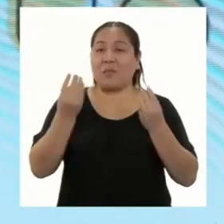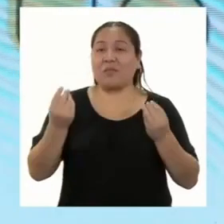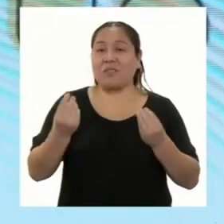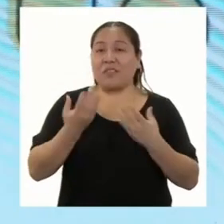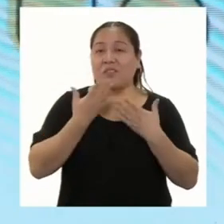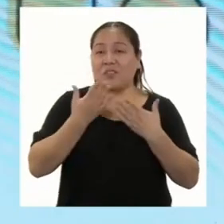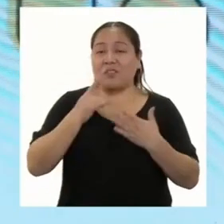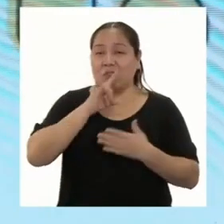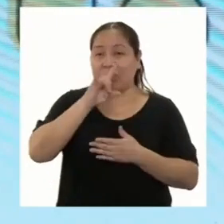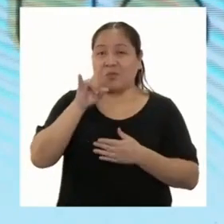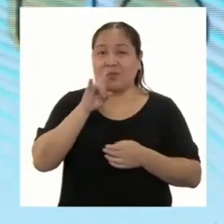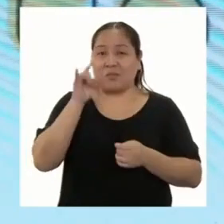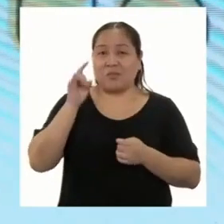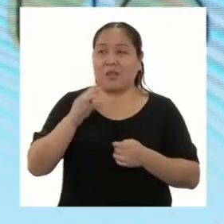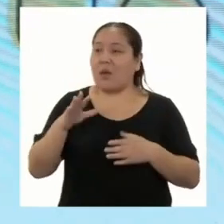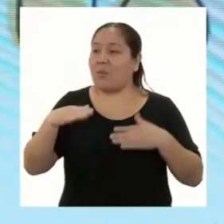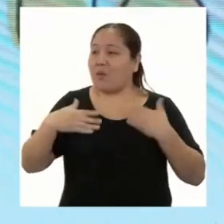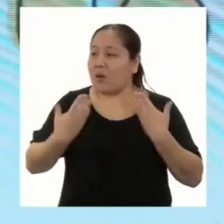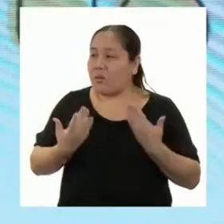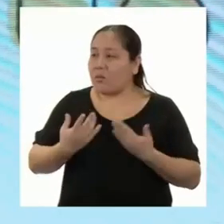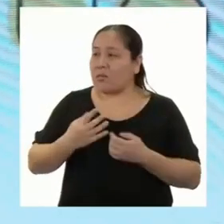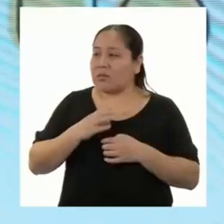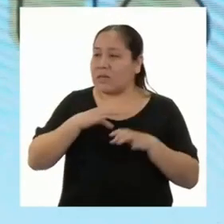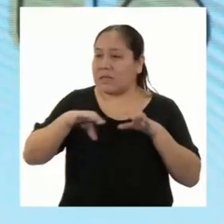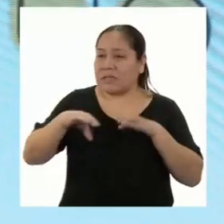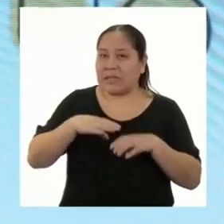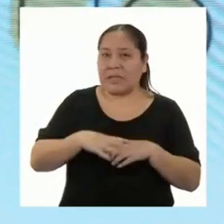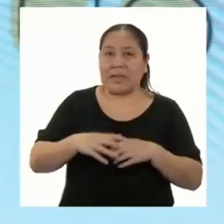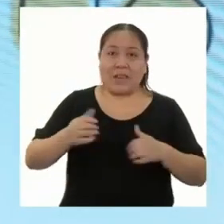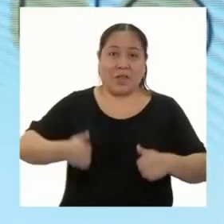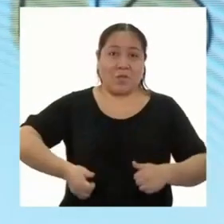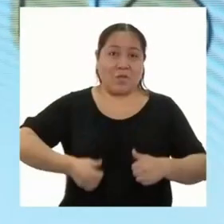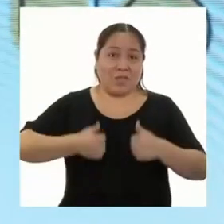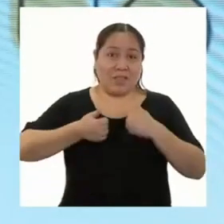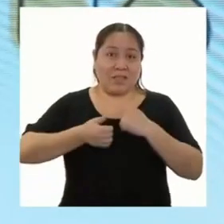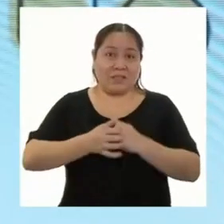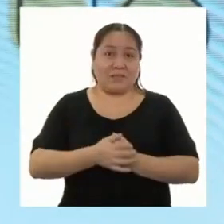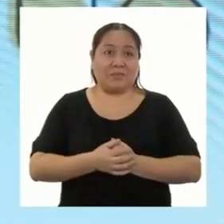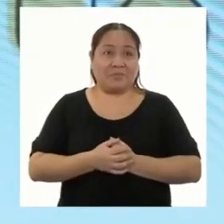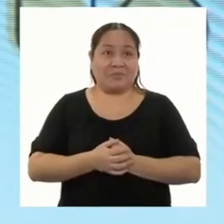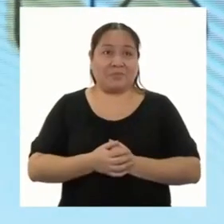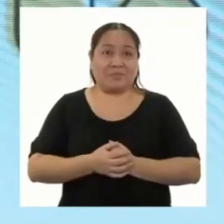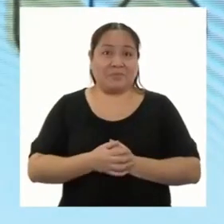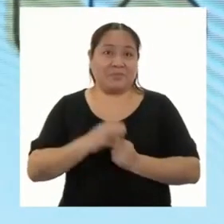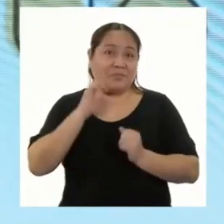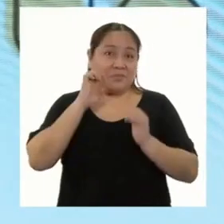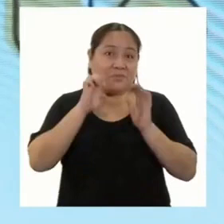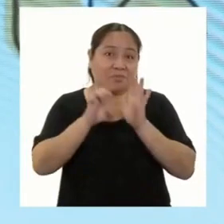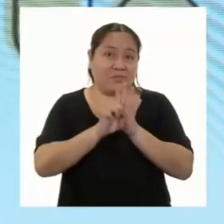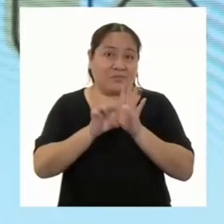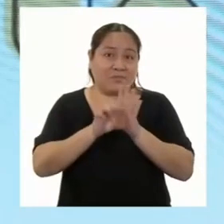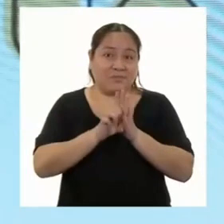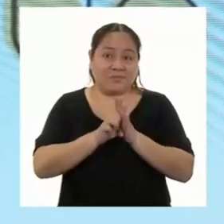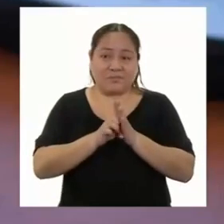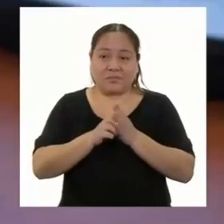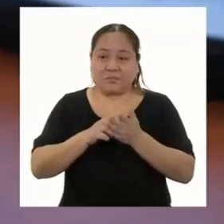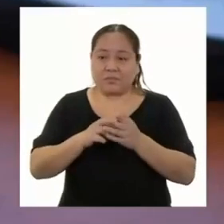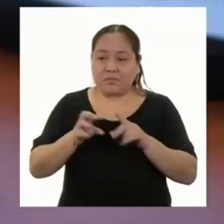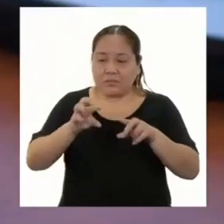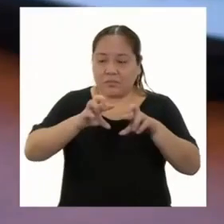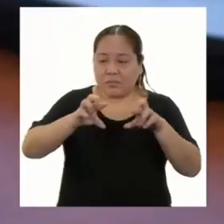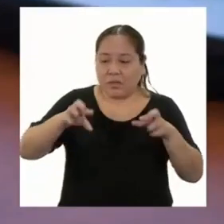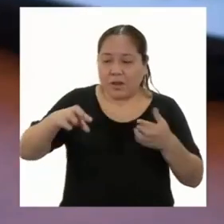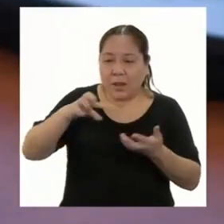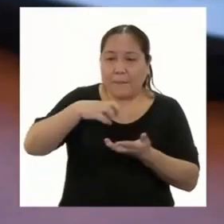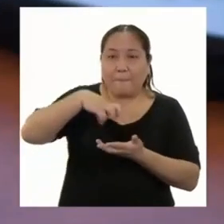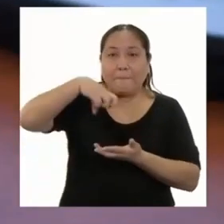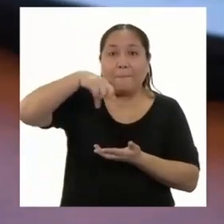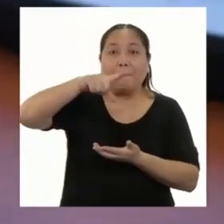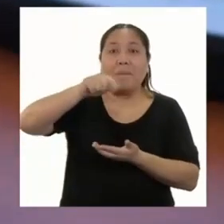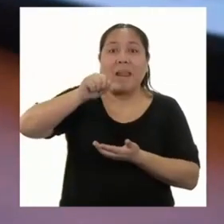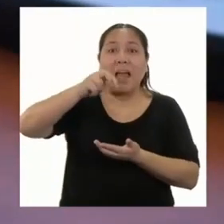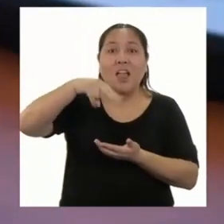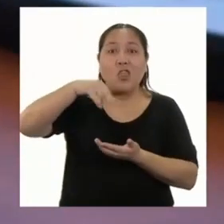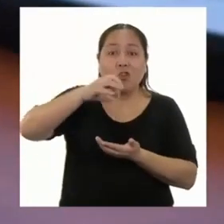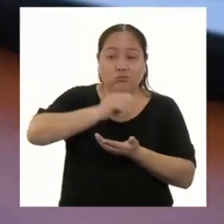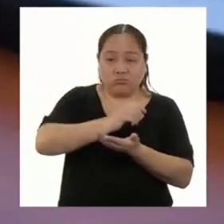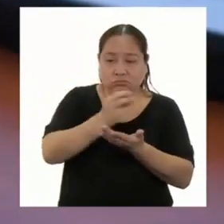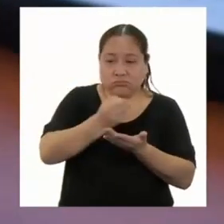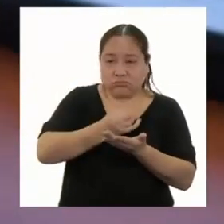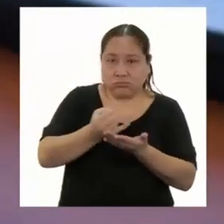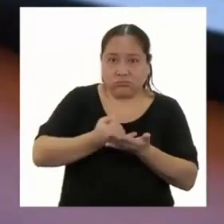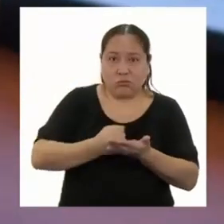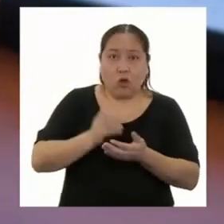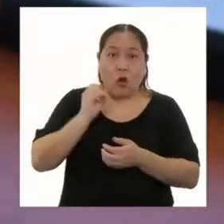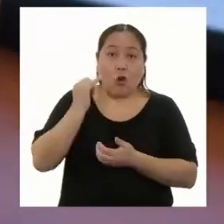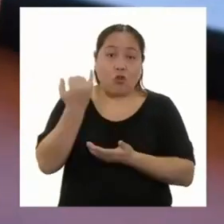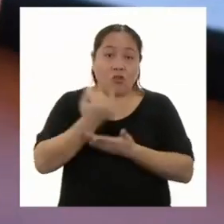utilidades que les podemos dar en la vida cotidiana, como en la elaboración de un plano, O haciendo un dibujo